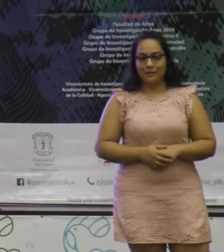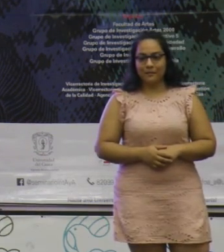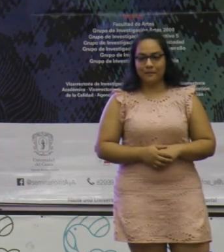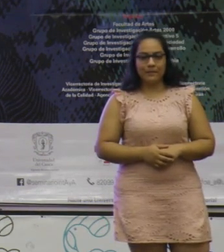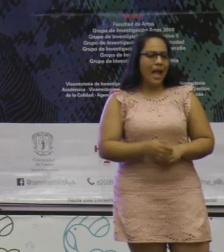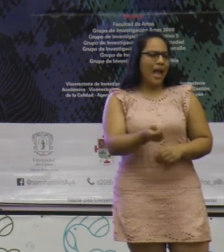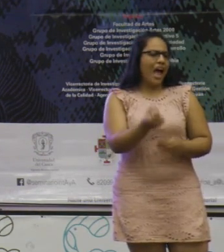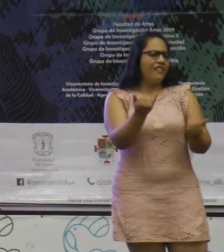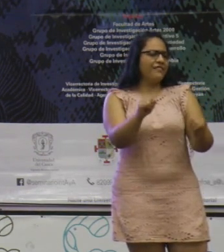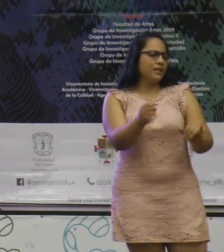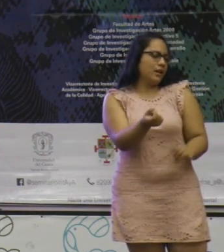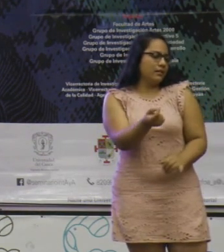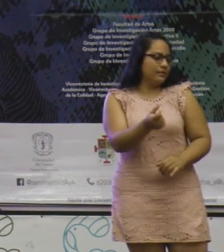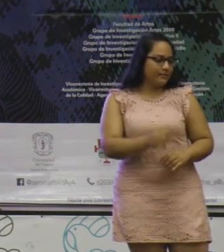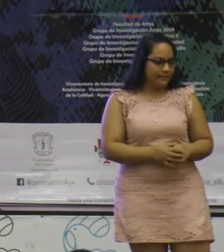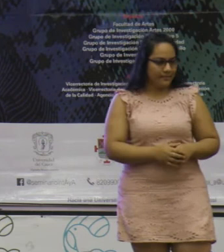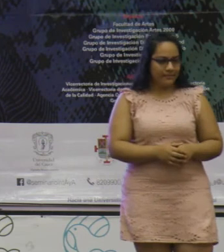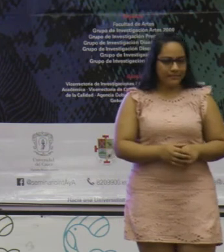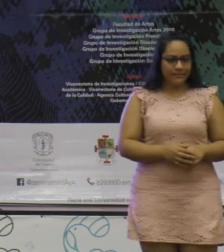Igual ya vamos acabando.